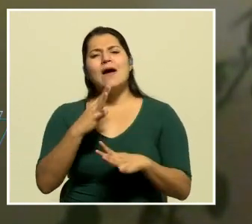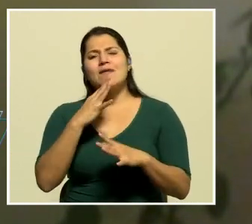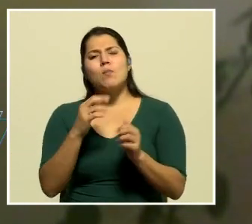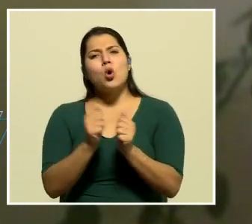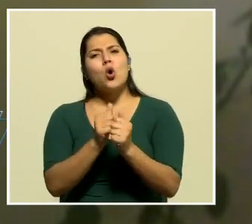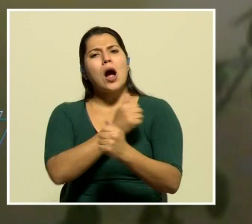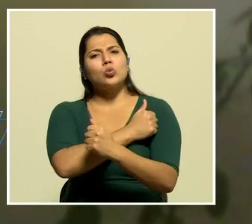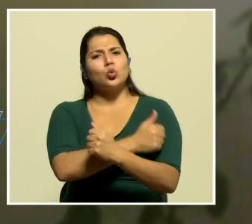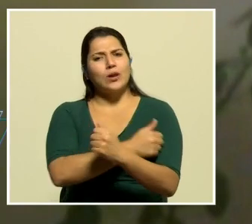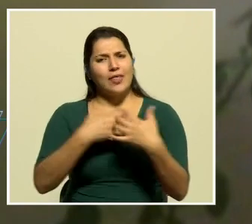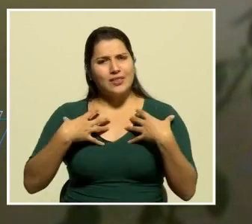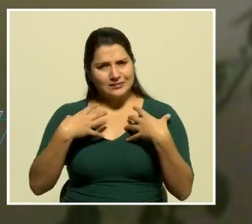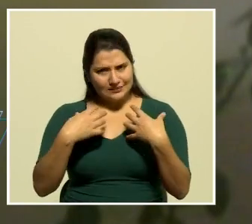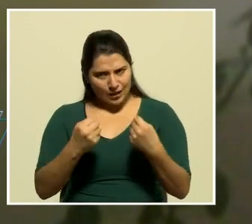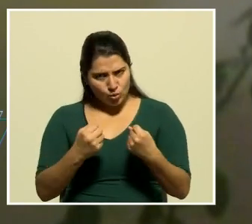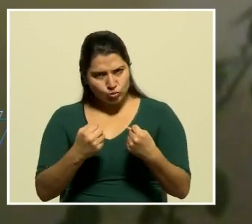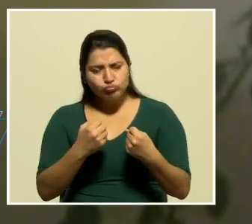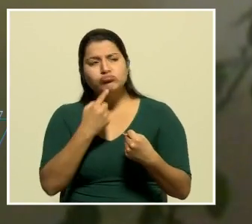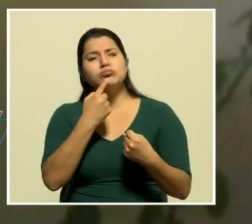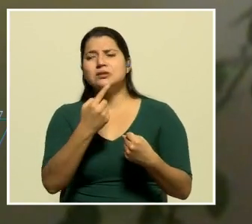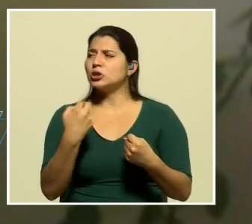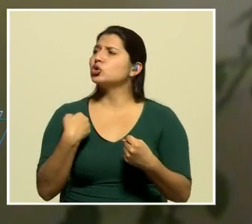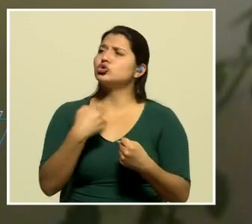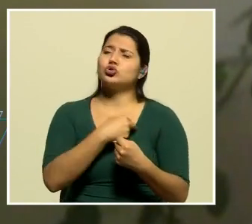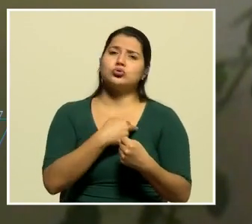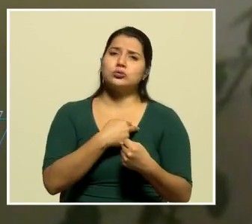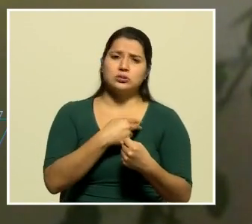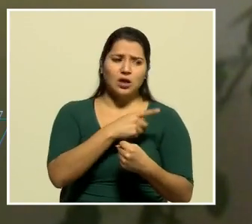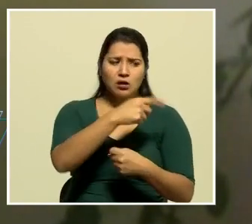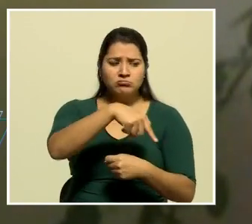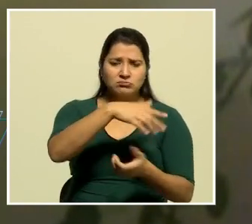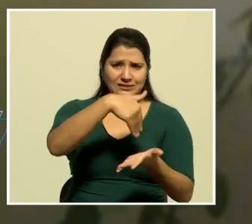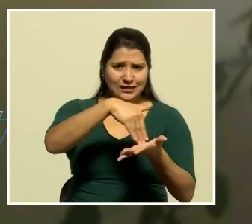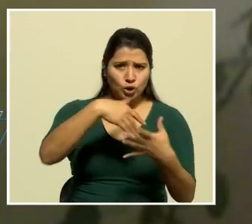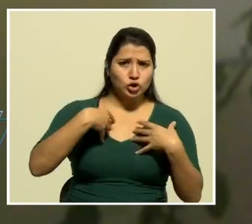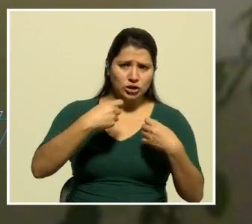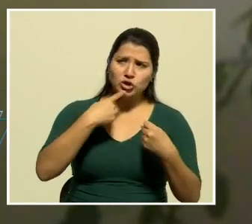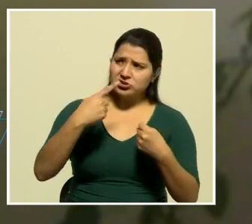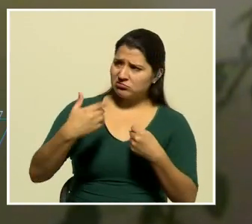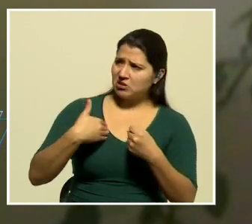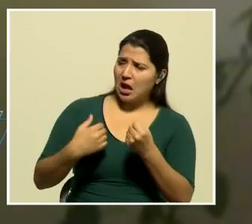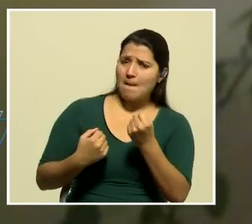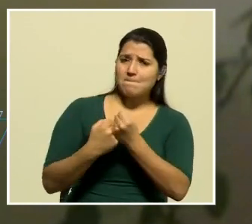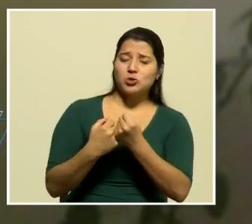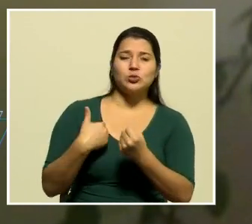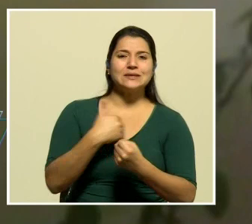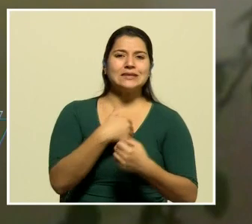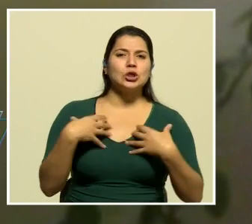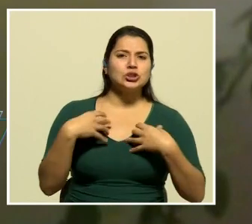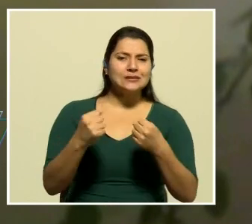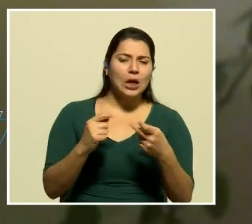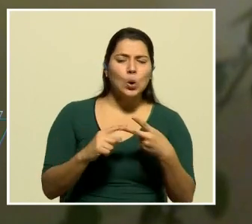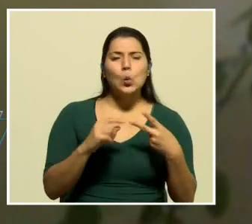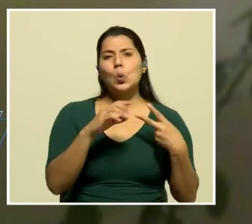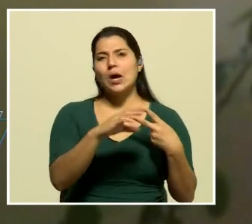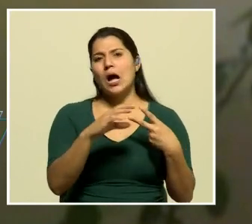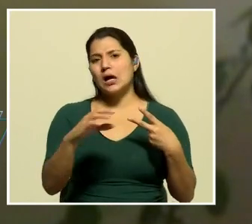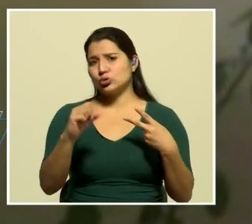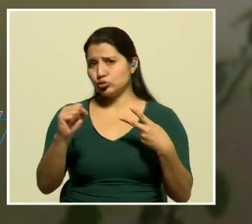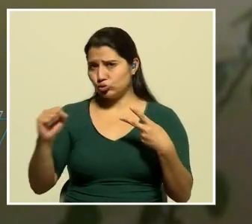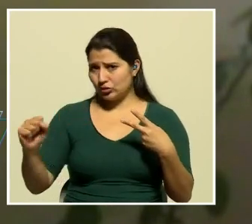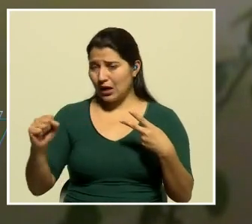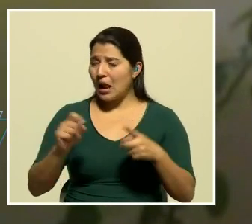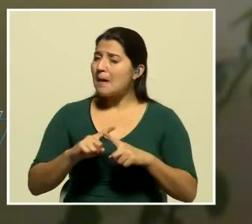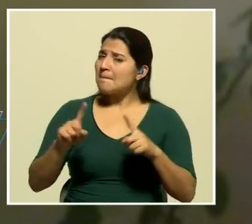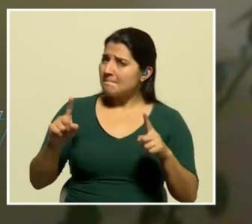zona y ellos dicen que tienen todo el apoyo del Ministerio de Salud y de la Caja Costarricense de Seguro Social.